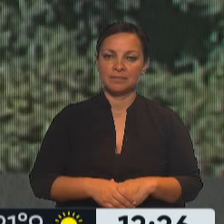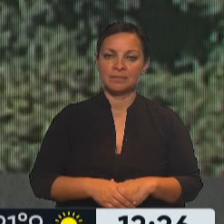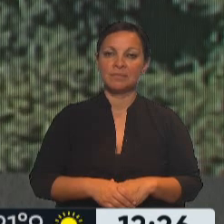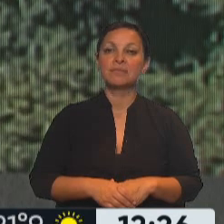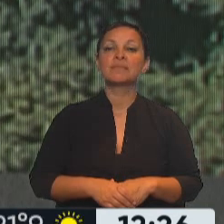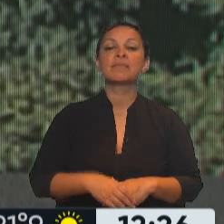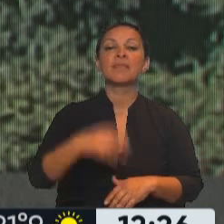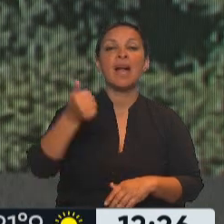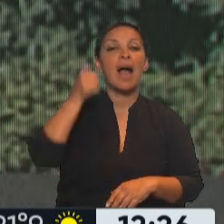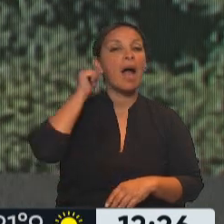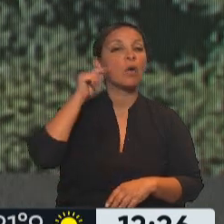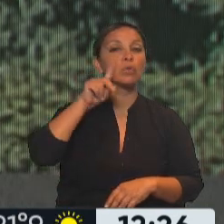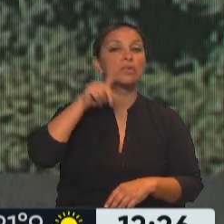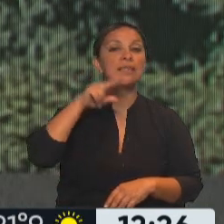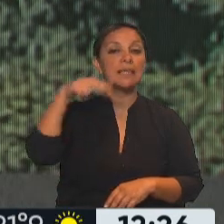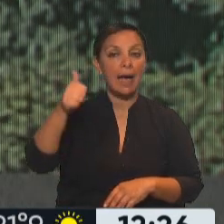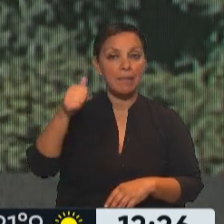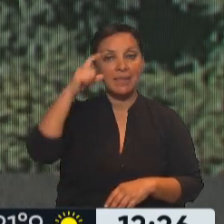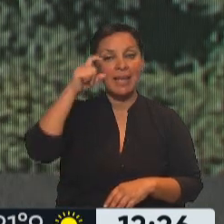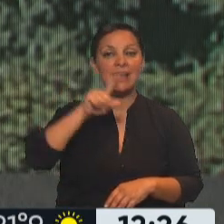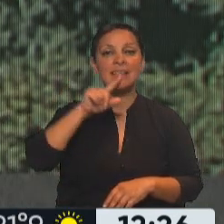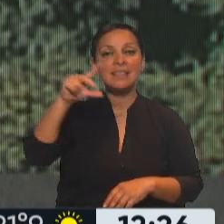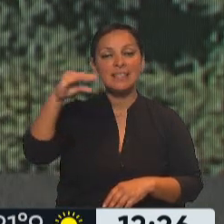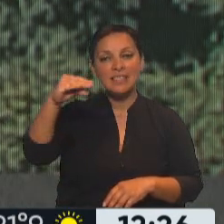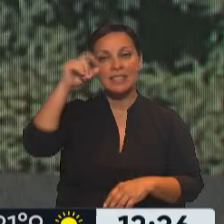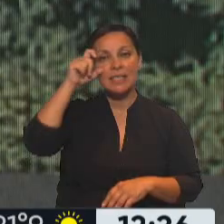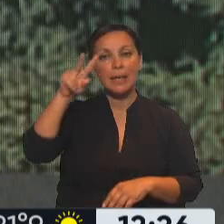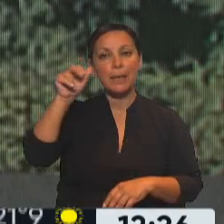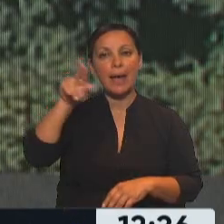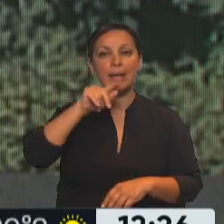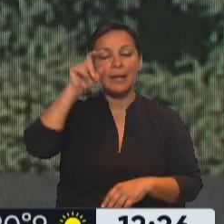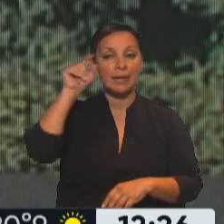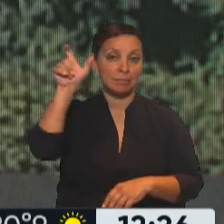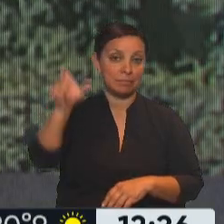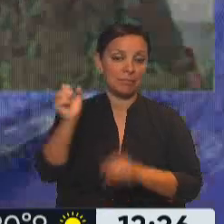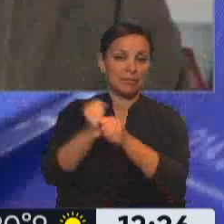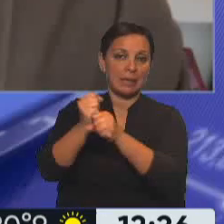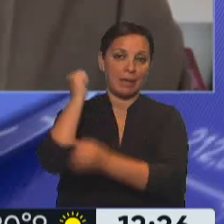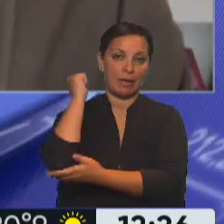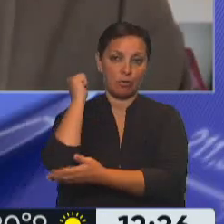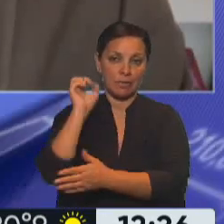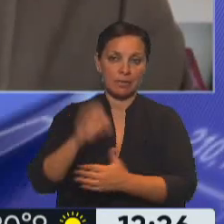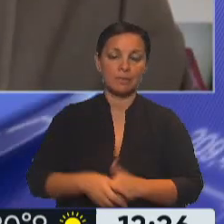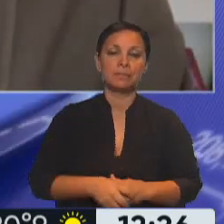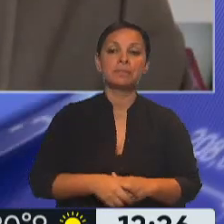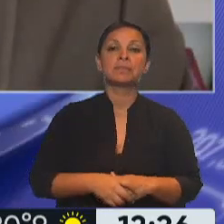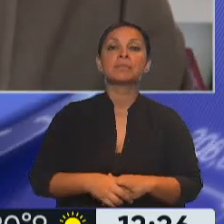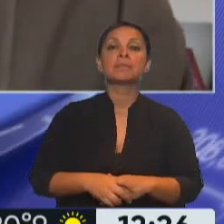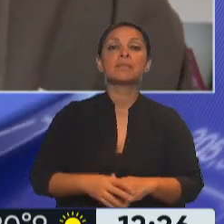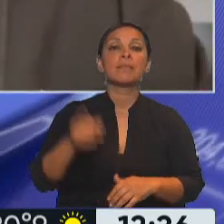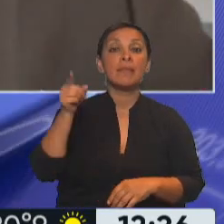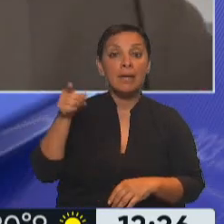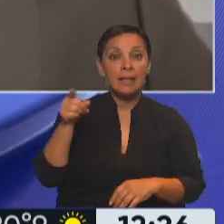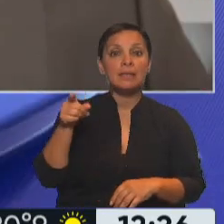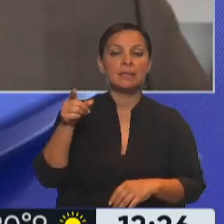Agustín Etxebarne es economista, está en comunicación con nosotros y vamos a conversar entre tantos temas económicos que tenemos para hablar con él. En primer